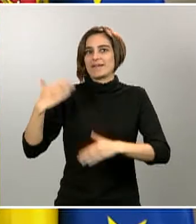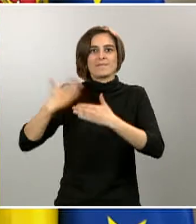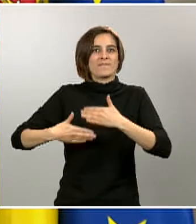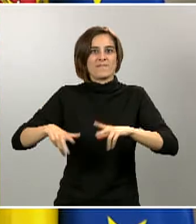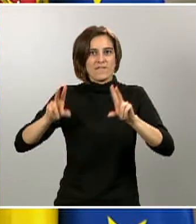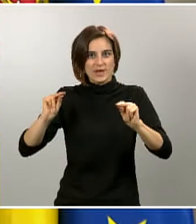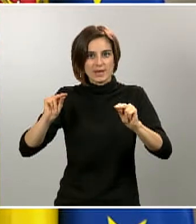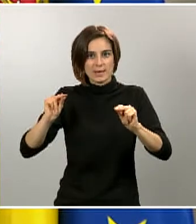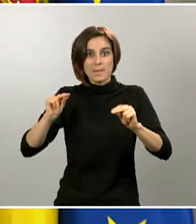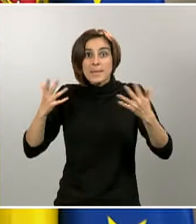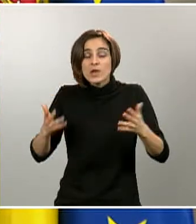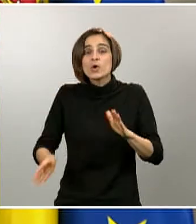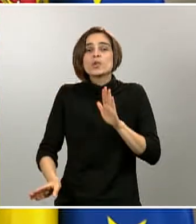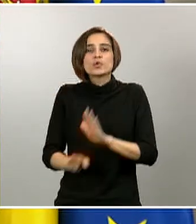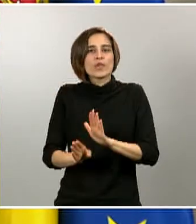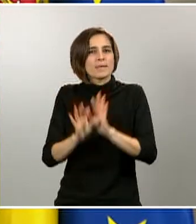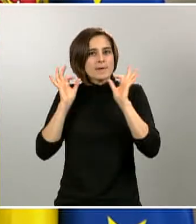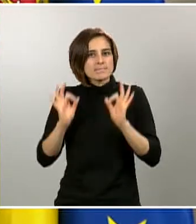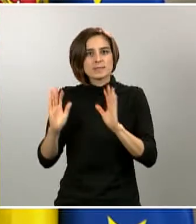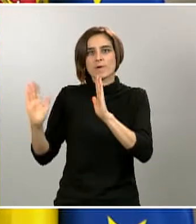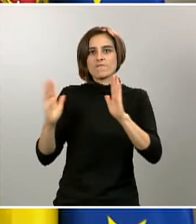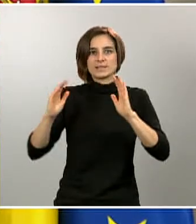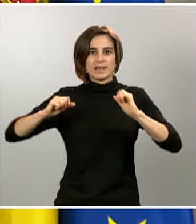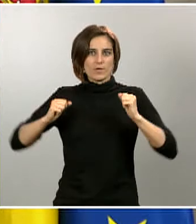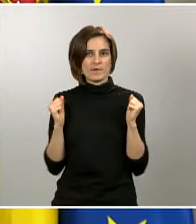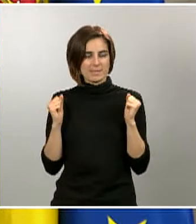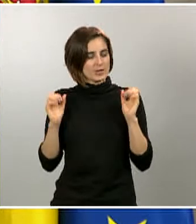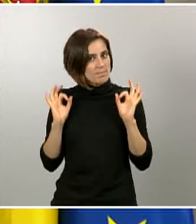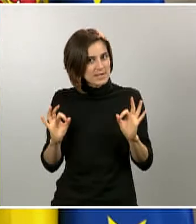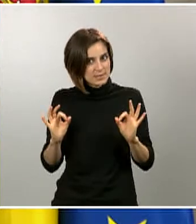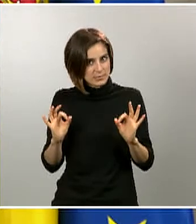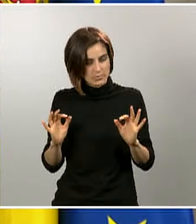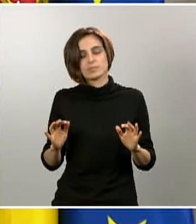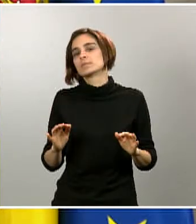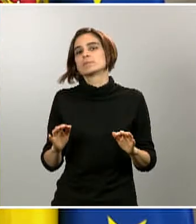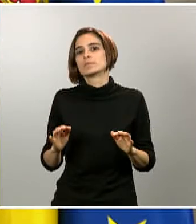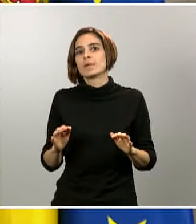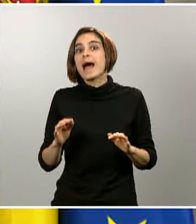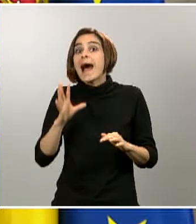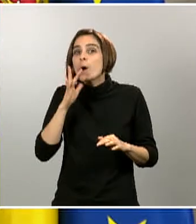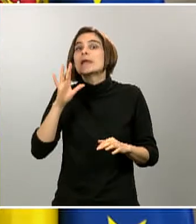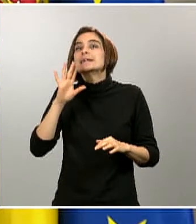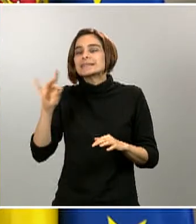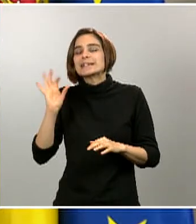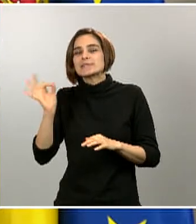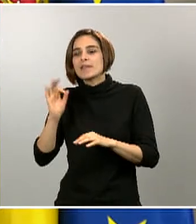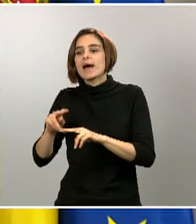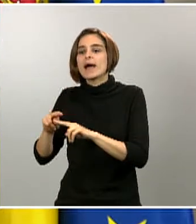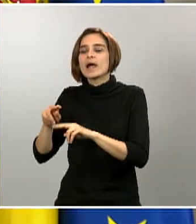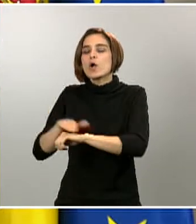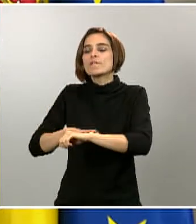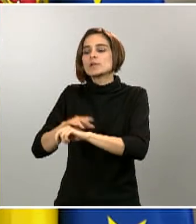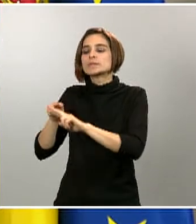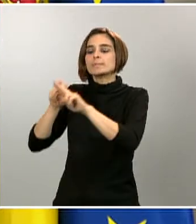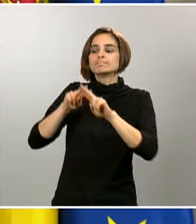la preparación que tiene que hacer el Gobierno, del análisis que tiene que hacer el Gobierno, pero no estamos en esta fase. Y, por tanto, no puedo anticipar más